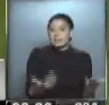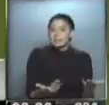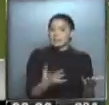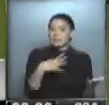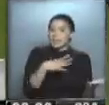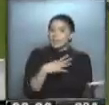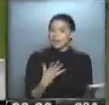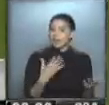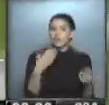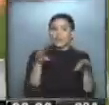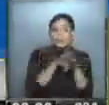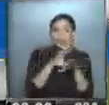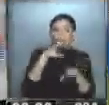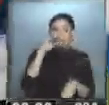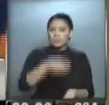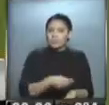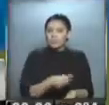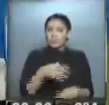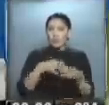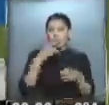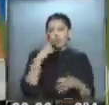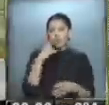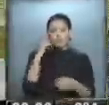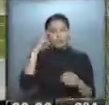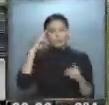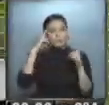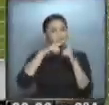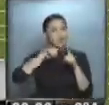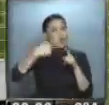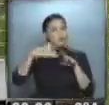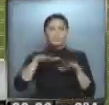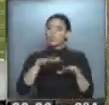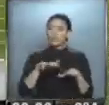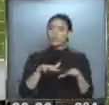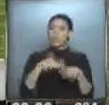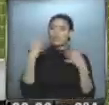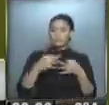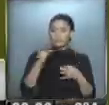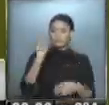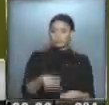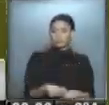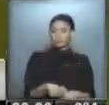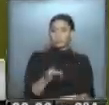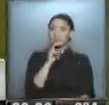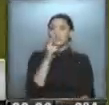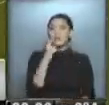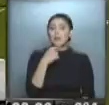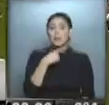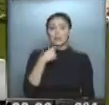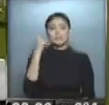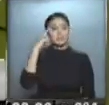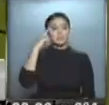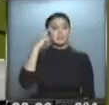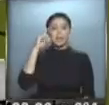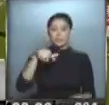aparecer. Empates, derrotas. River tenía pensado otro panorama. En realidad, Ramón Díaz tenía pensado que River la iba a rendir